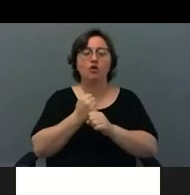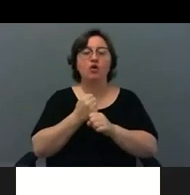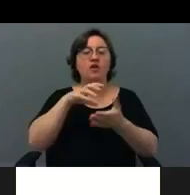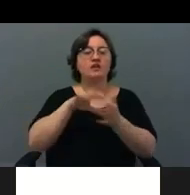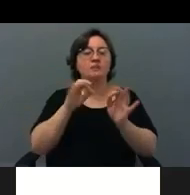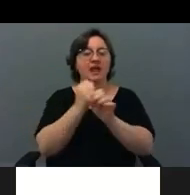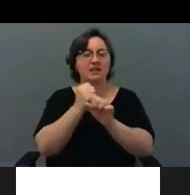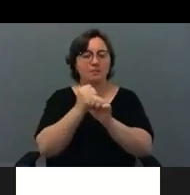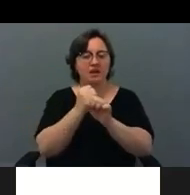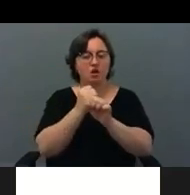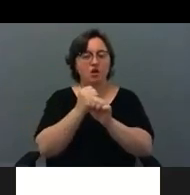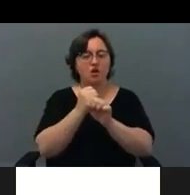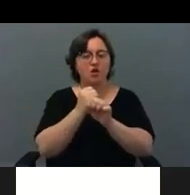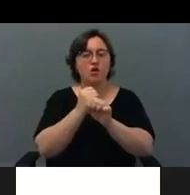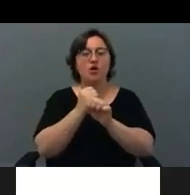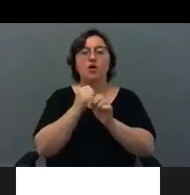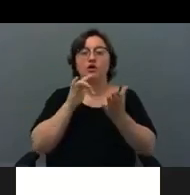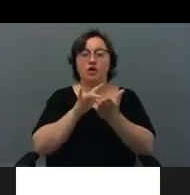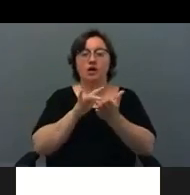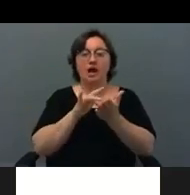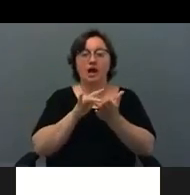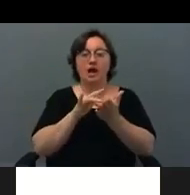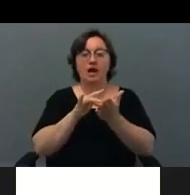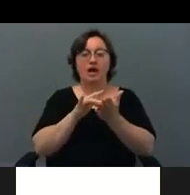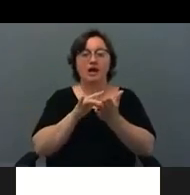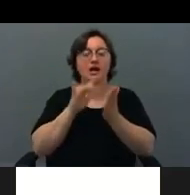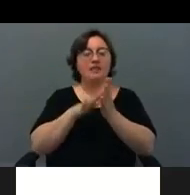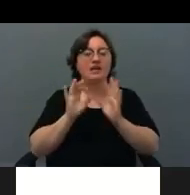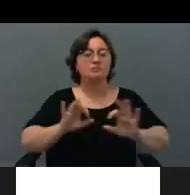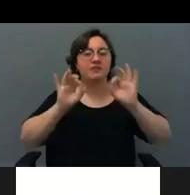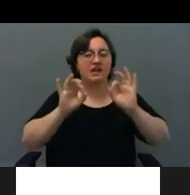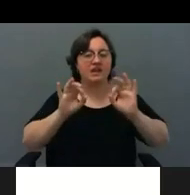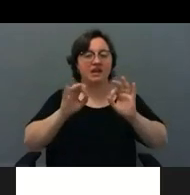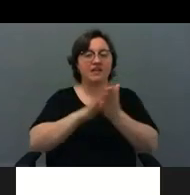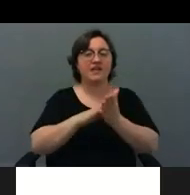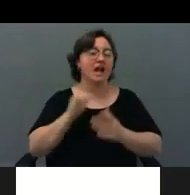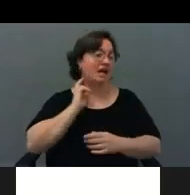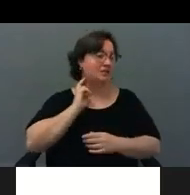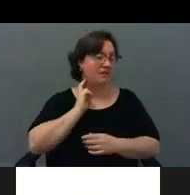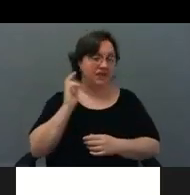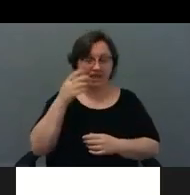Empleo y habitante de una de las viviendas especializadas de Aspace Rioja.